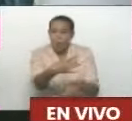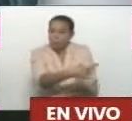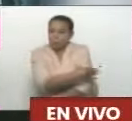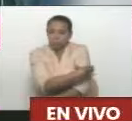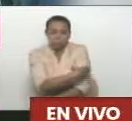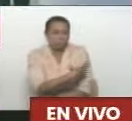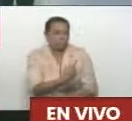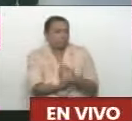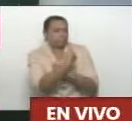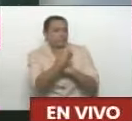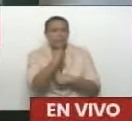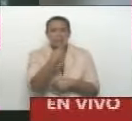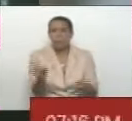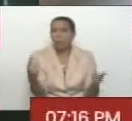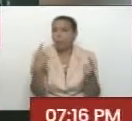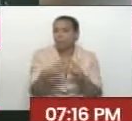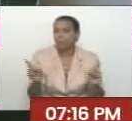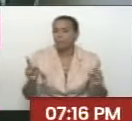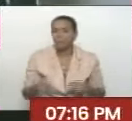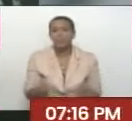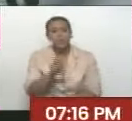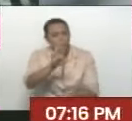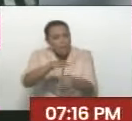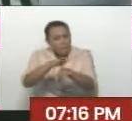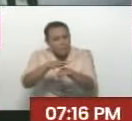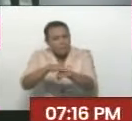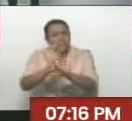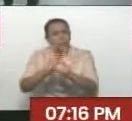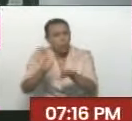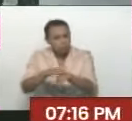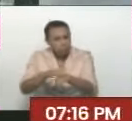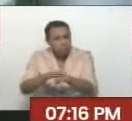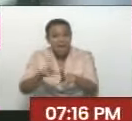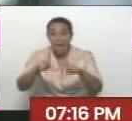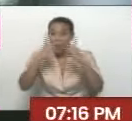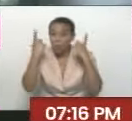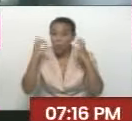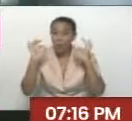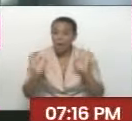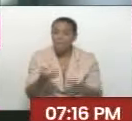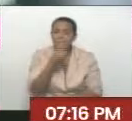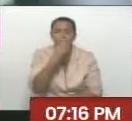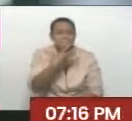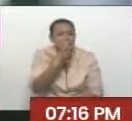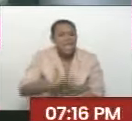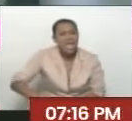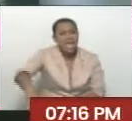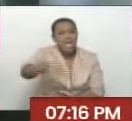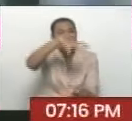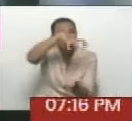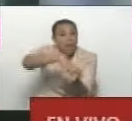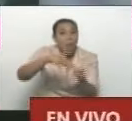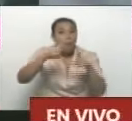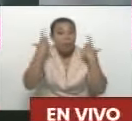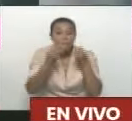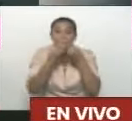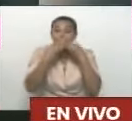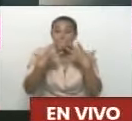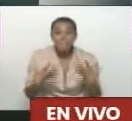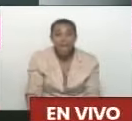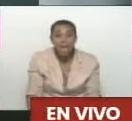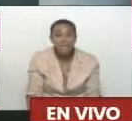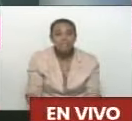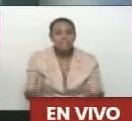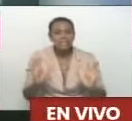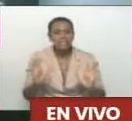oposicionismo. Yo una vez en La Guaira dije, miren, La Guaira está tan bella, tan bella, tan bella, tan bella, que